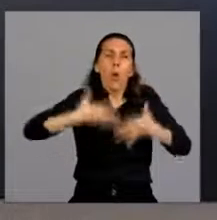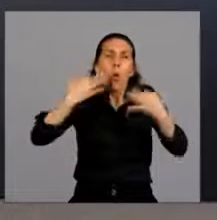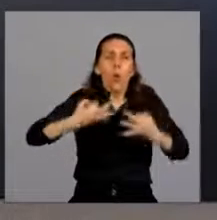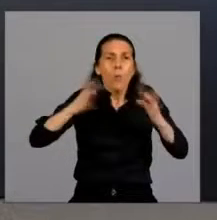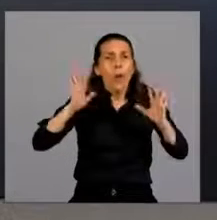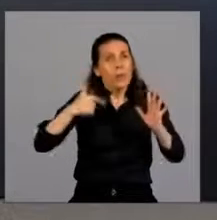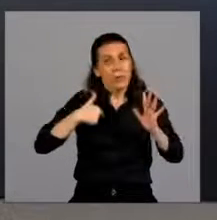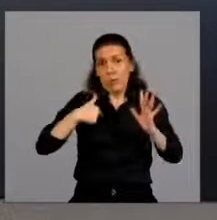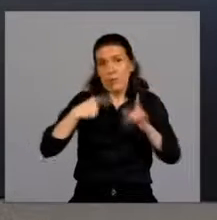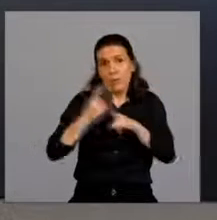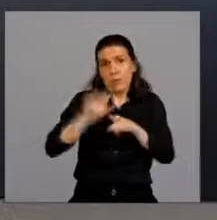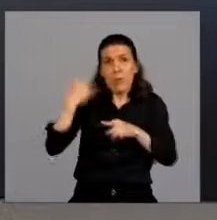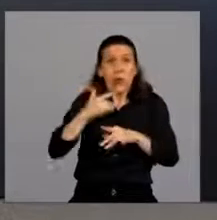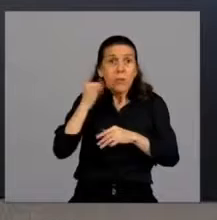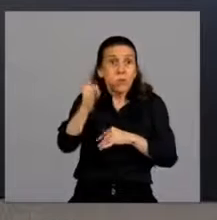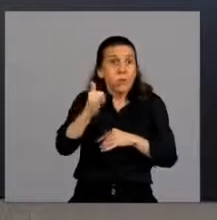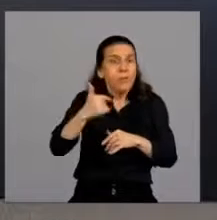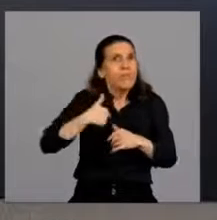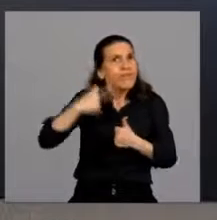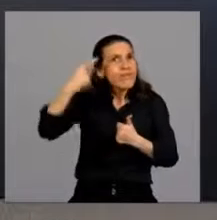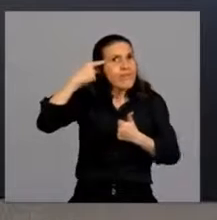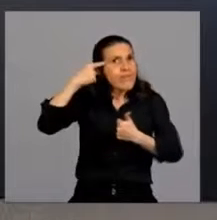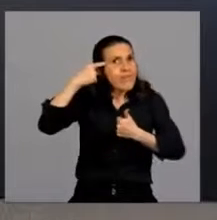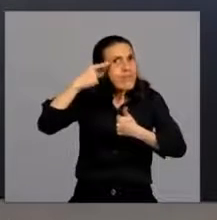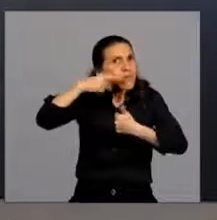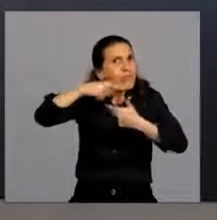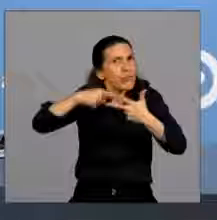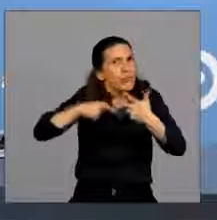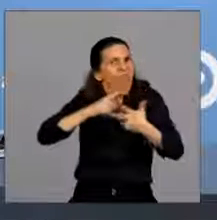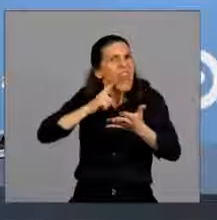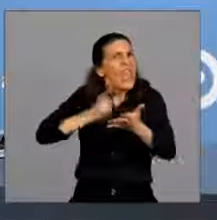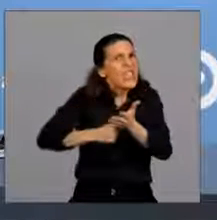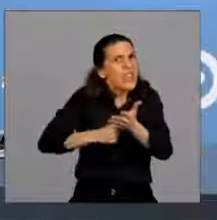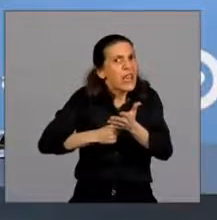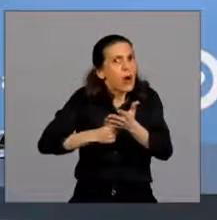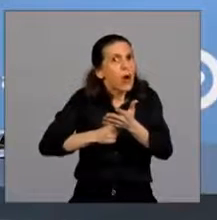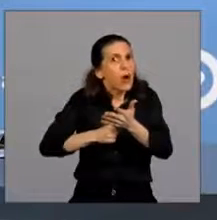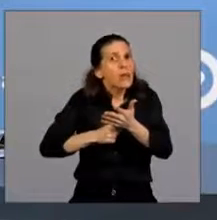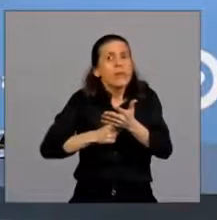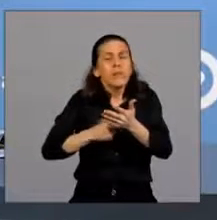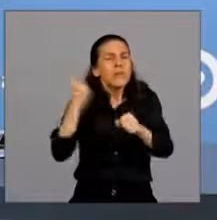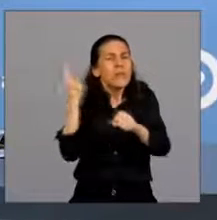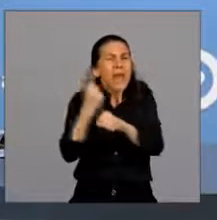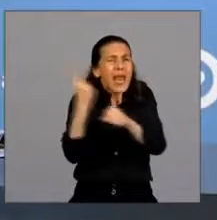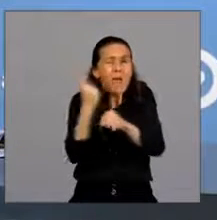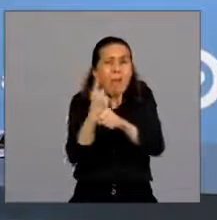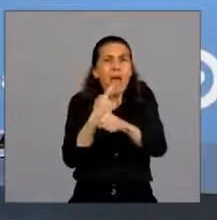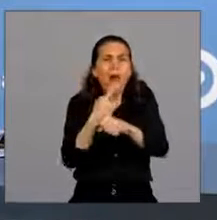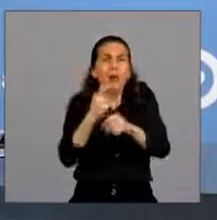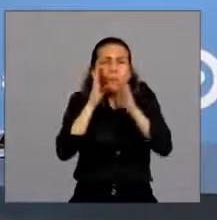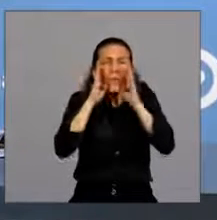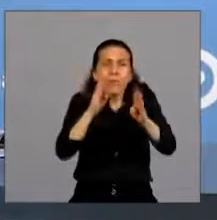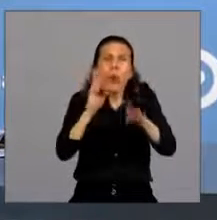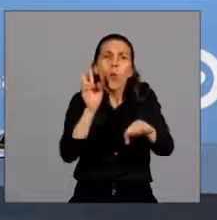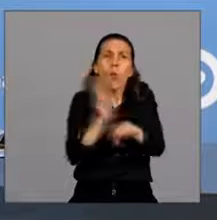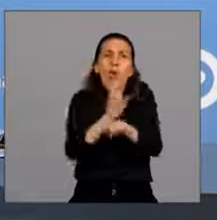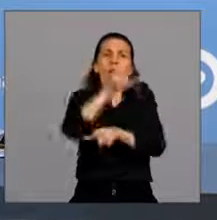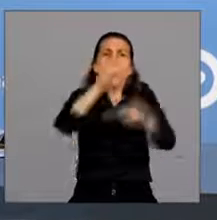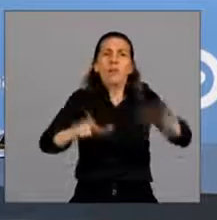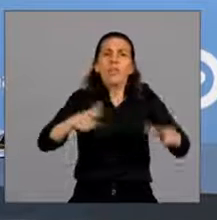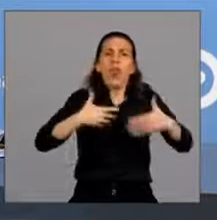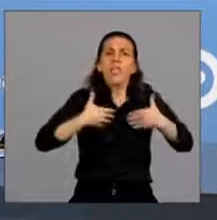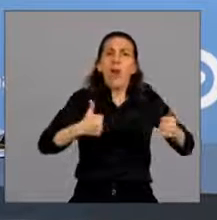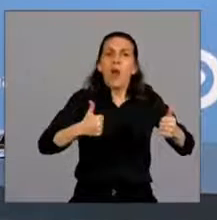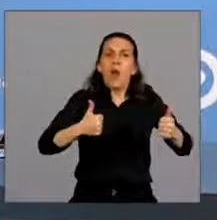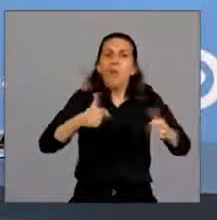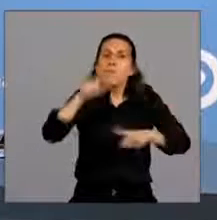dijimos, nuestro criterio de decisión pasa por el cuidado de la salud, el cuidado de la salud y de la vida. El cuidado de la